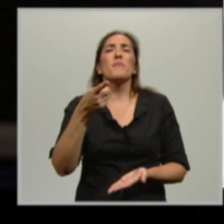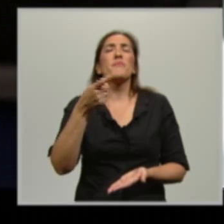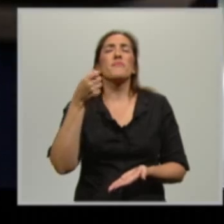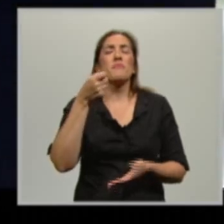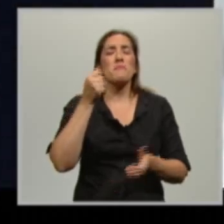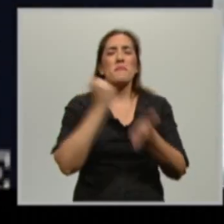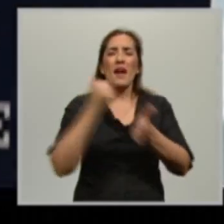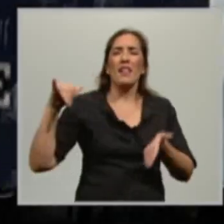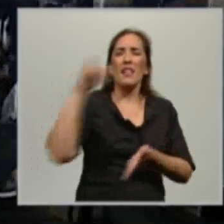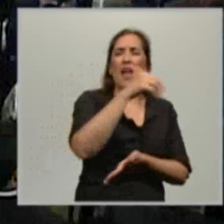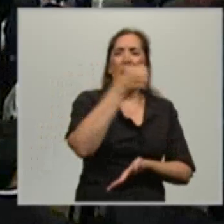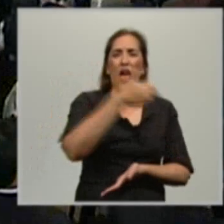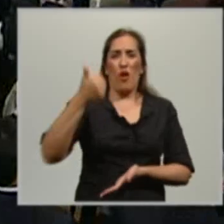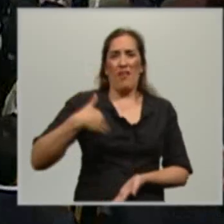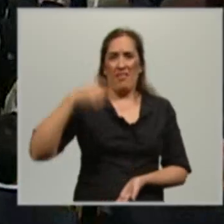también